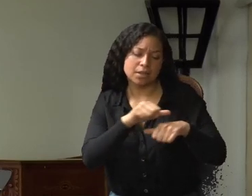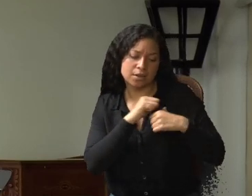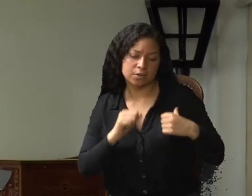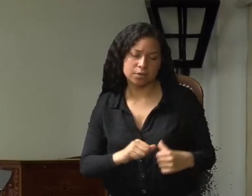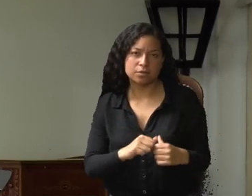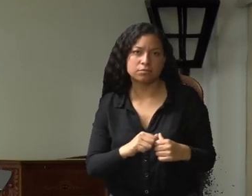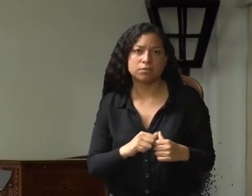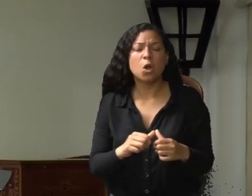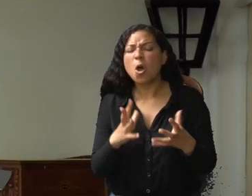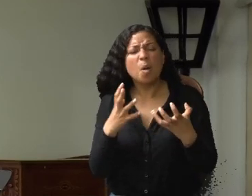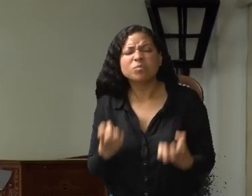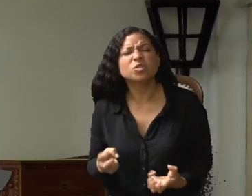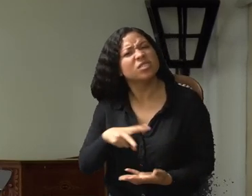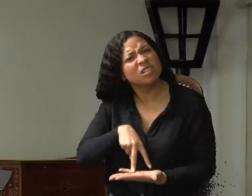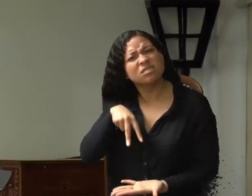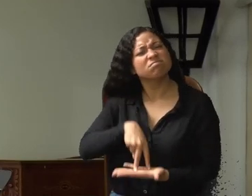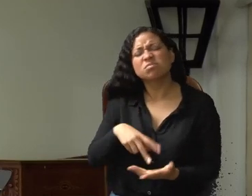pongan de pie,